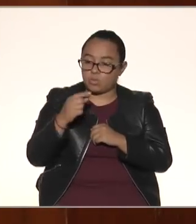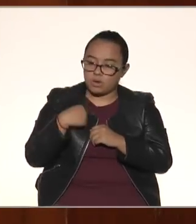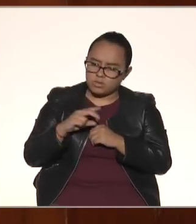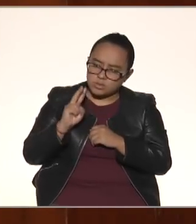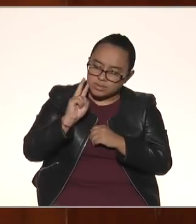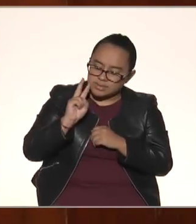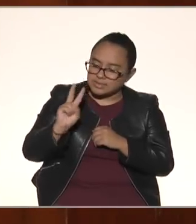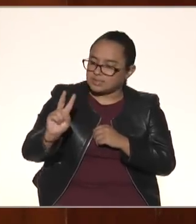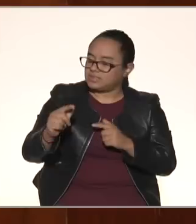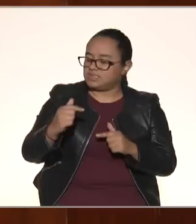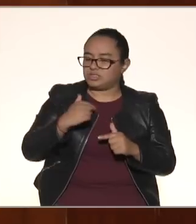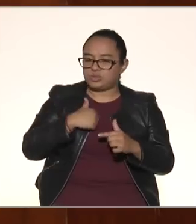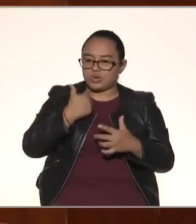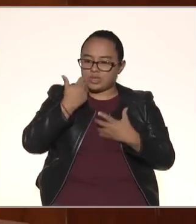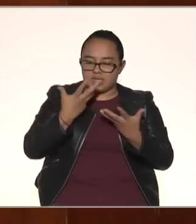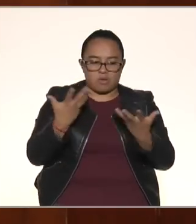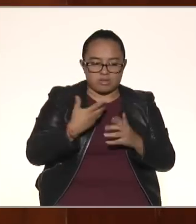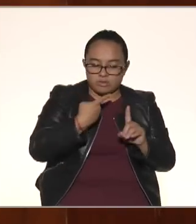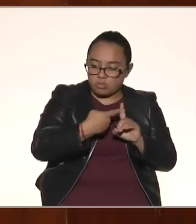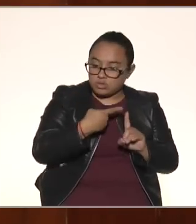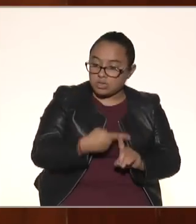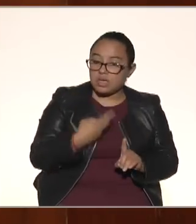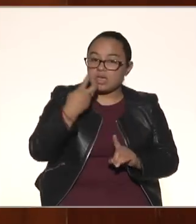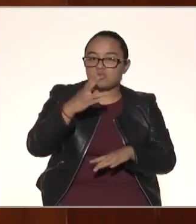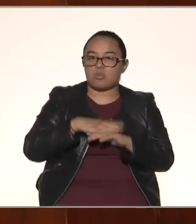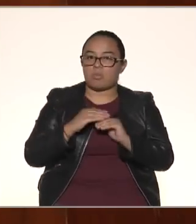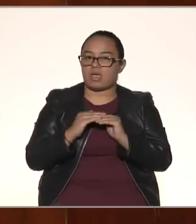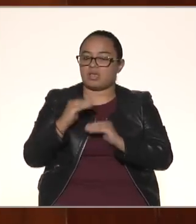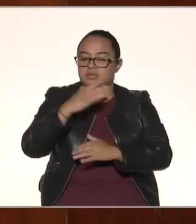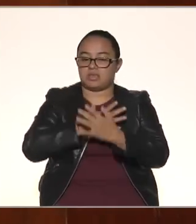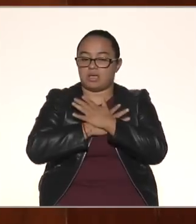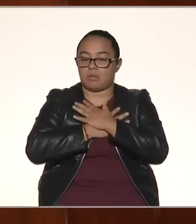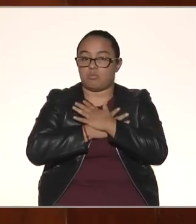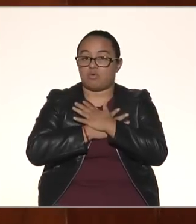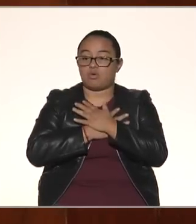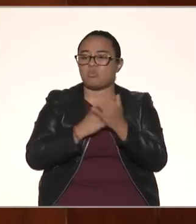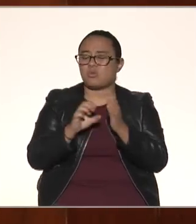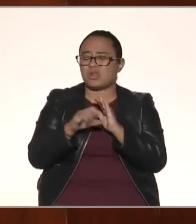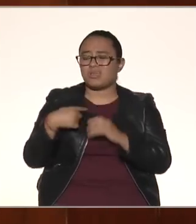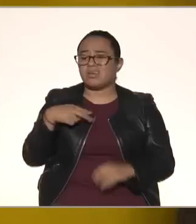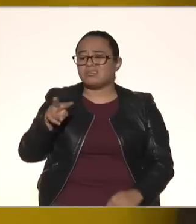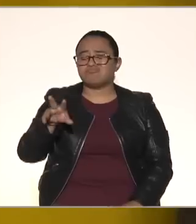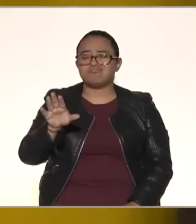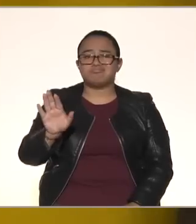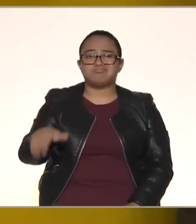pareja, se incrementa el amor, no podemos amar a nada, que no nos inspire,